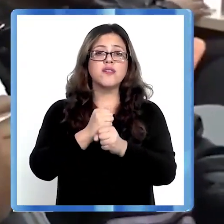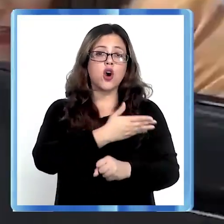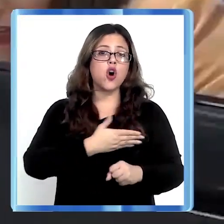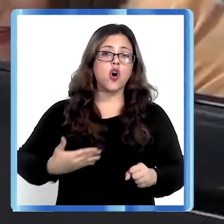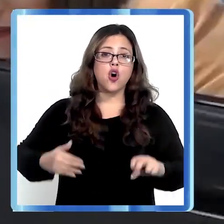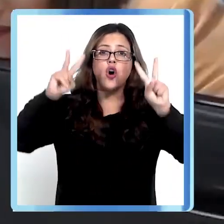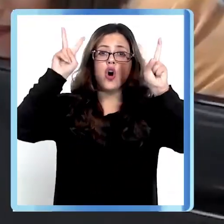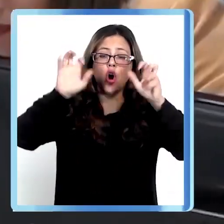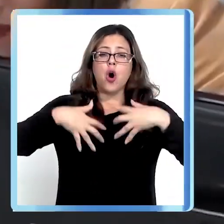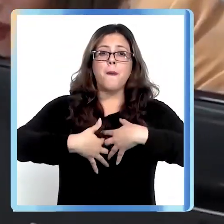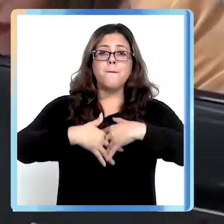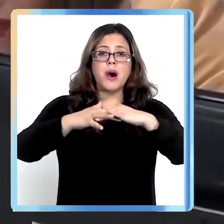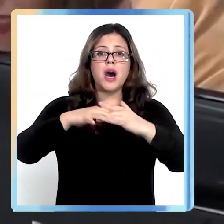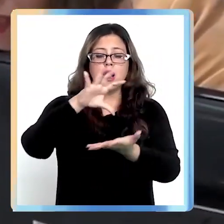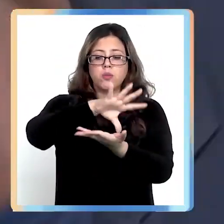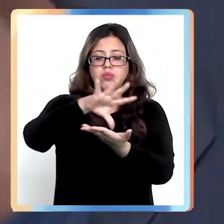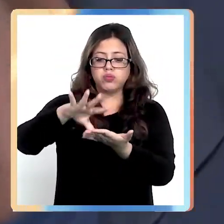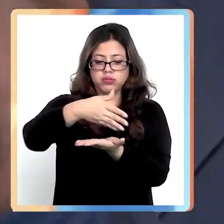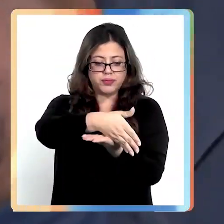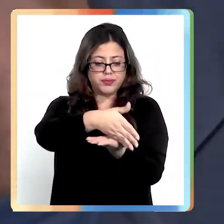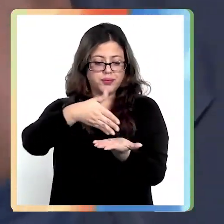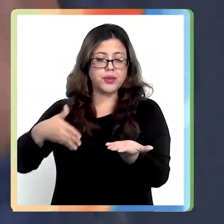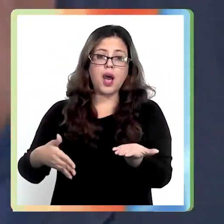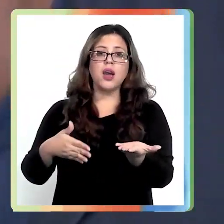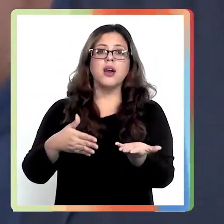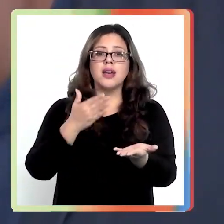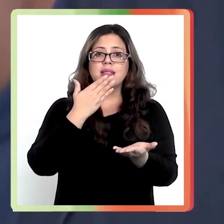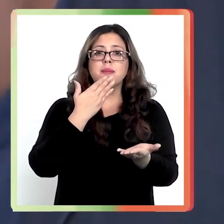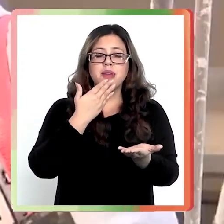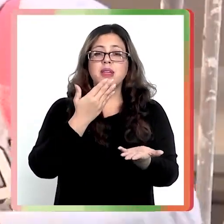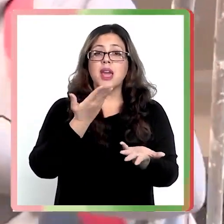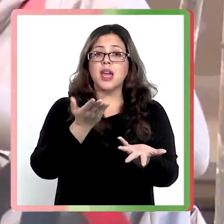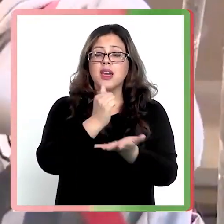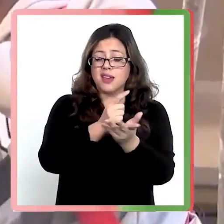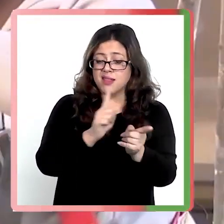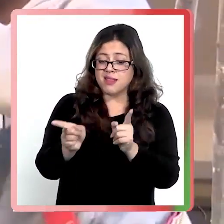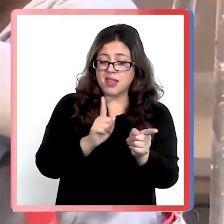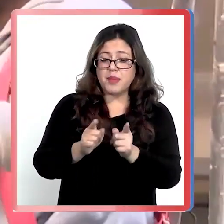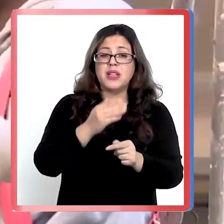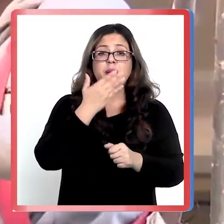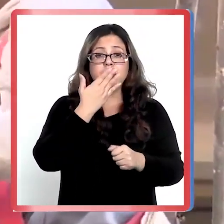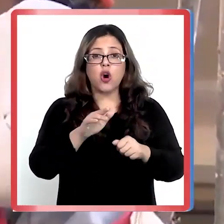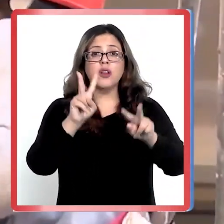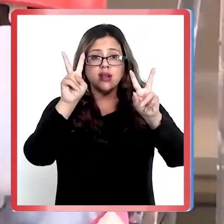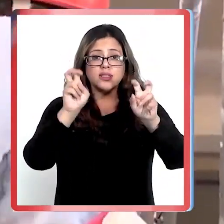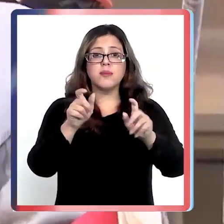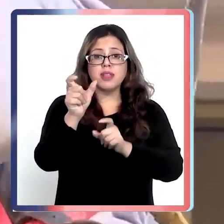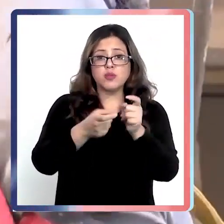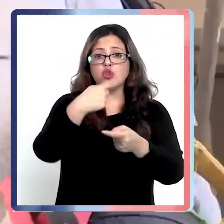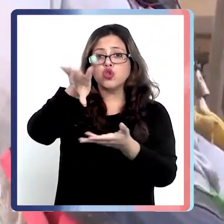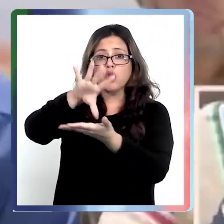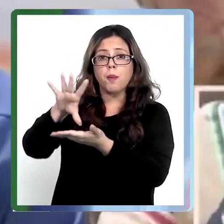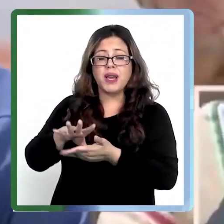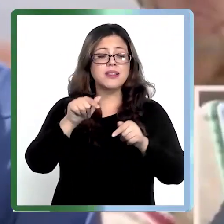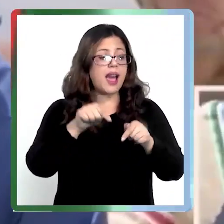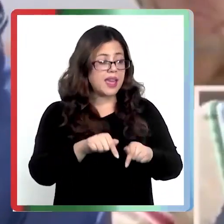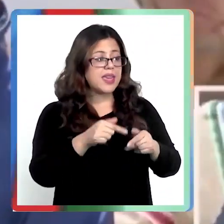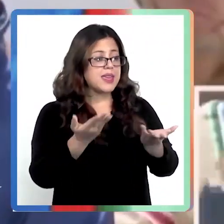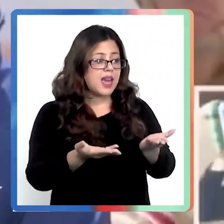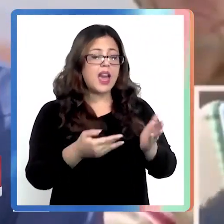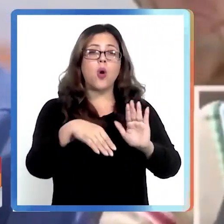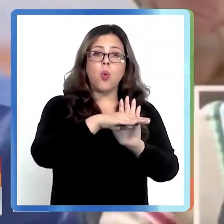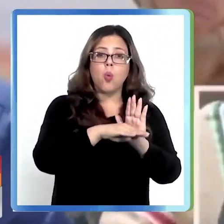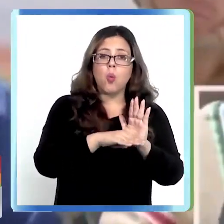gobierno en materia de fortalecer los pasos fronterizos, como mejorar los trámites migratorios. Llevaremos a cabo un ambicioso